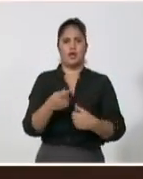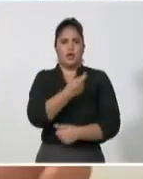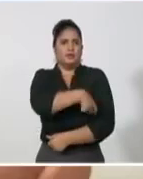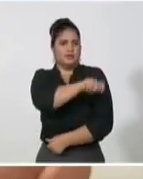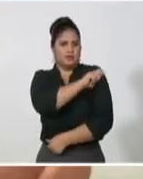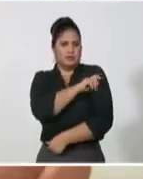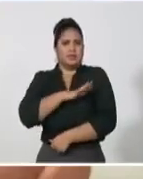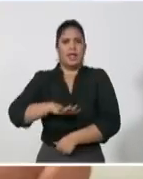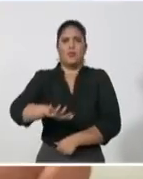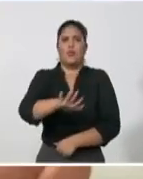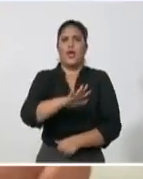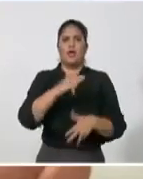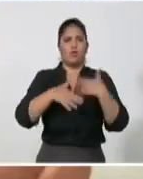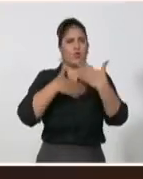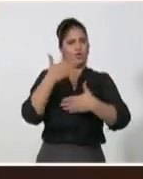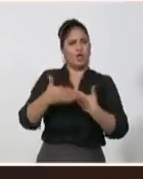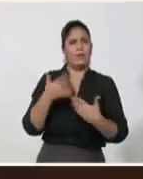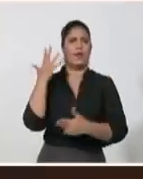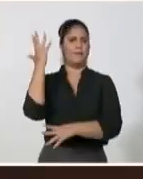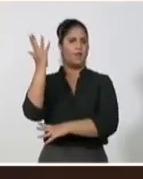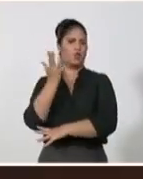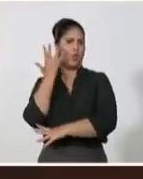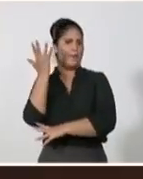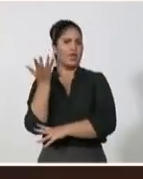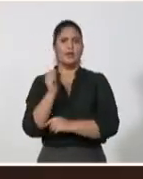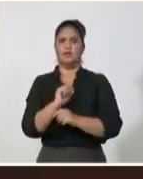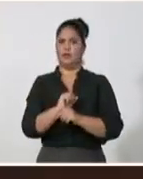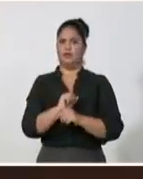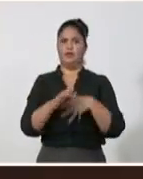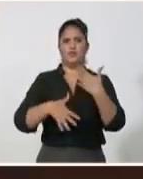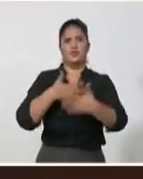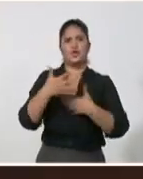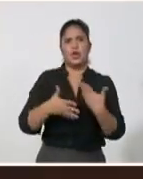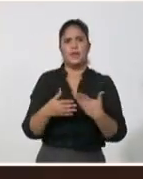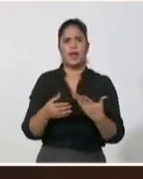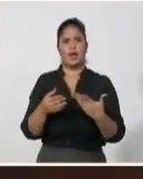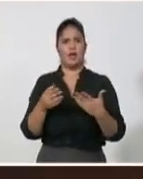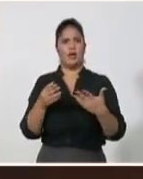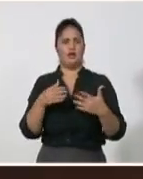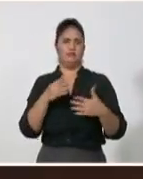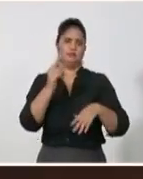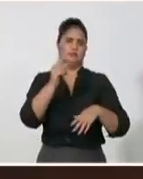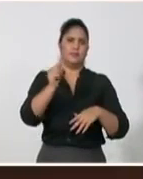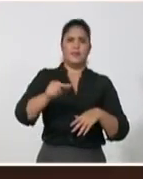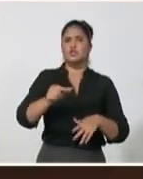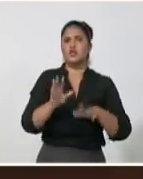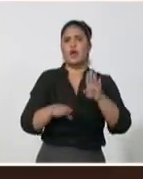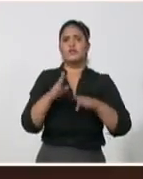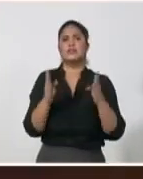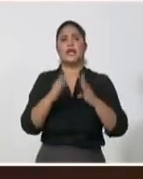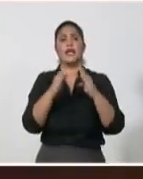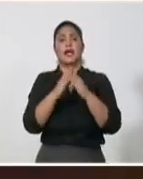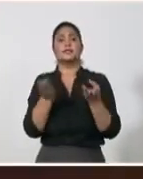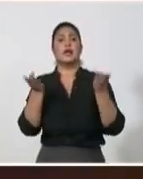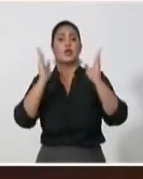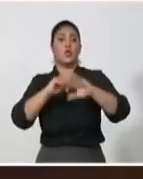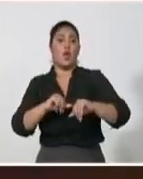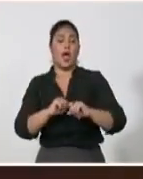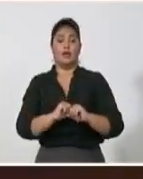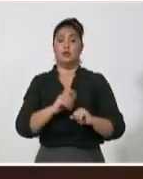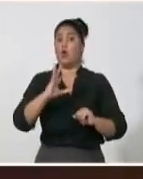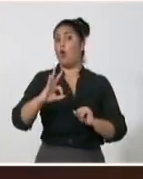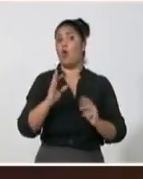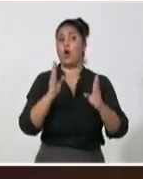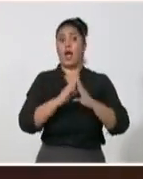los problemas del país, que me preocupe que la gente tenga problemas de desabastecimiento, que me preocupen los problemas que tiene la gente, que a veces no